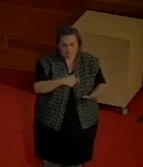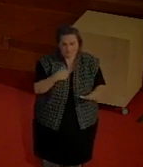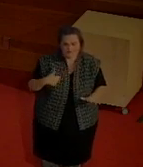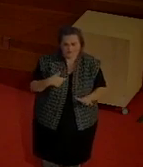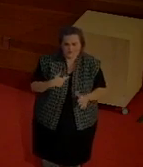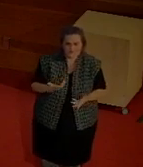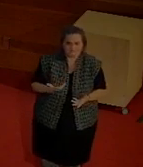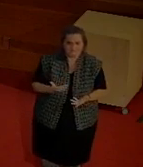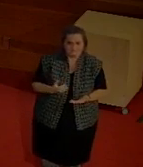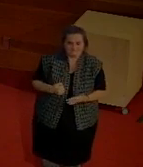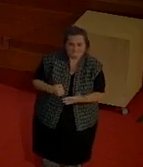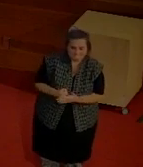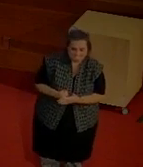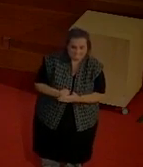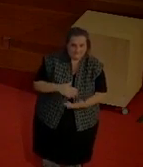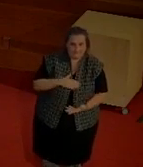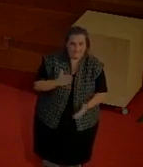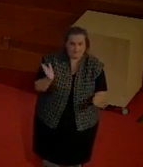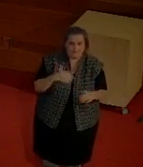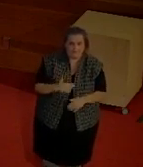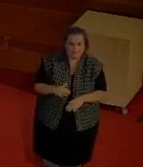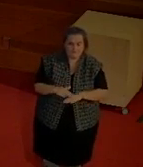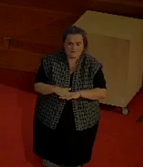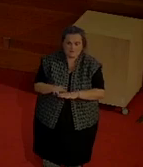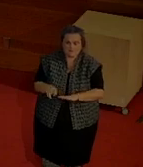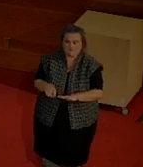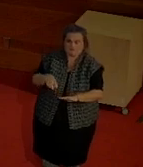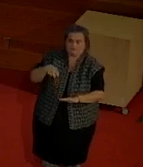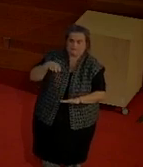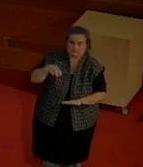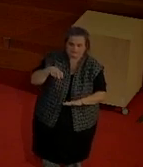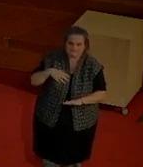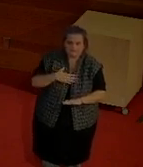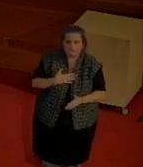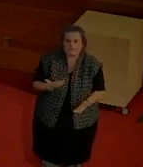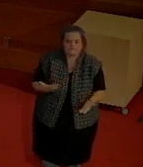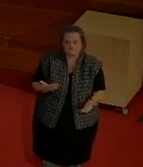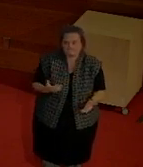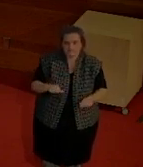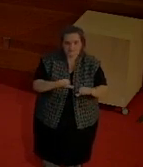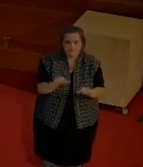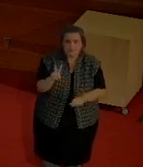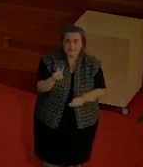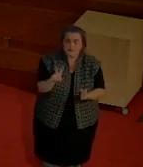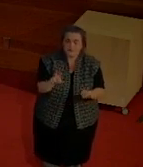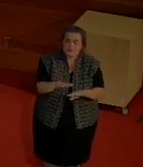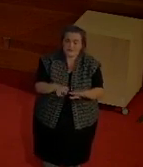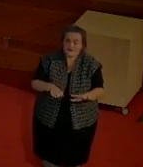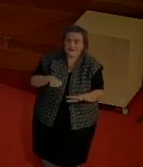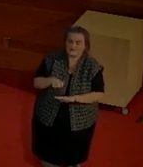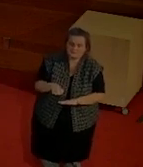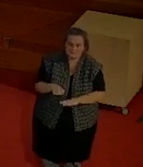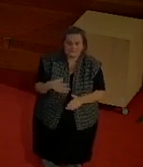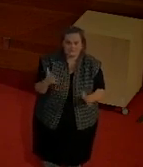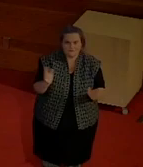para poder dar si queremos verlo así el último salto y no tiene nuevo modelo a mano no nos está x jin ping no